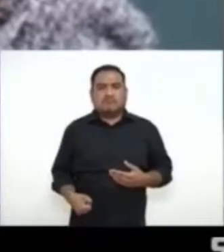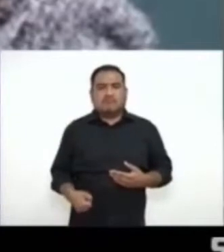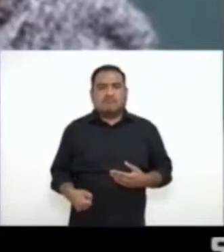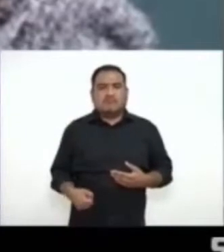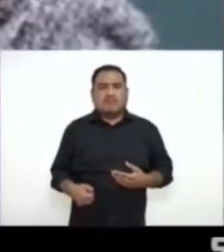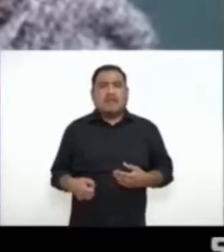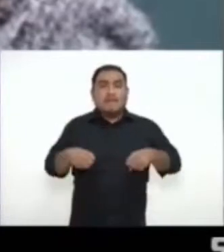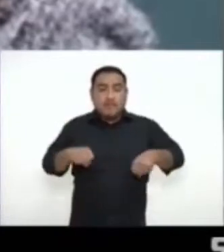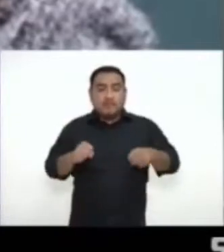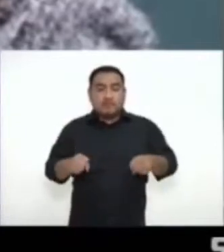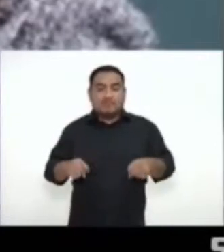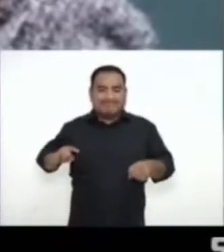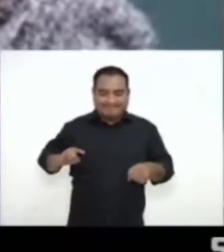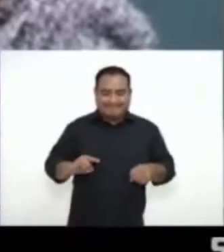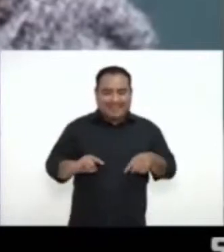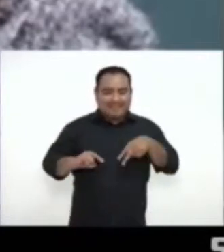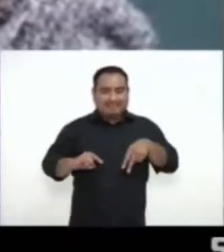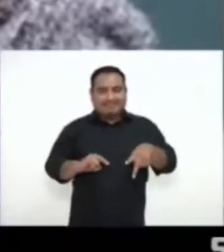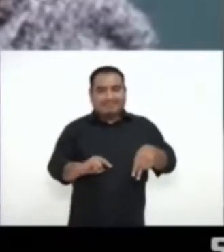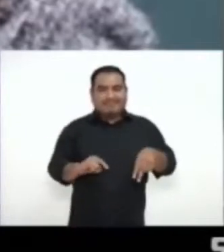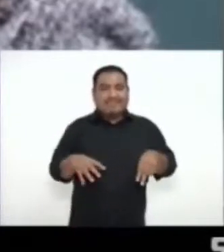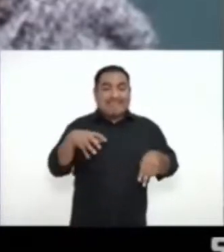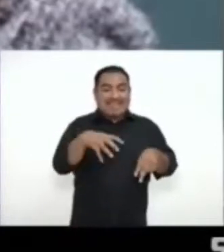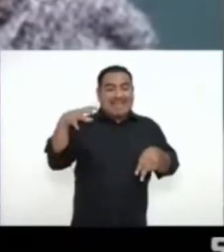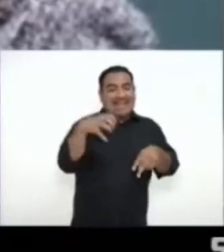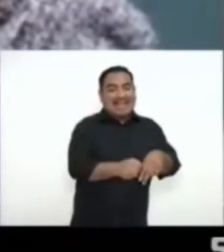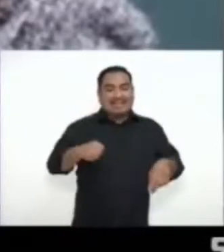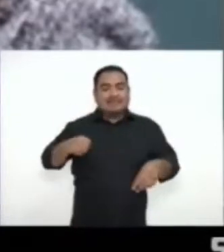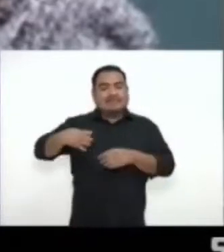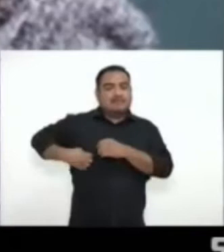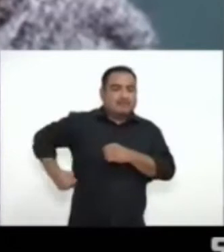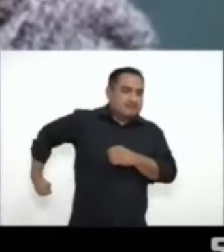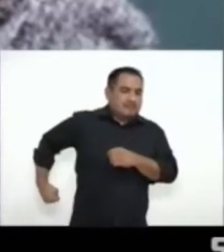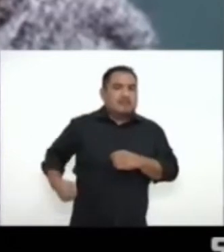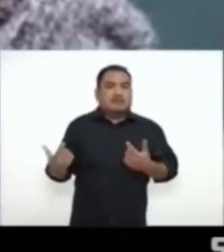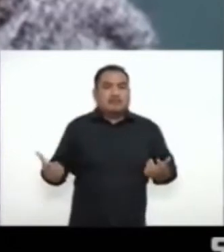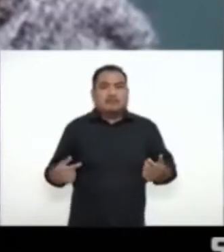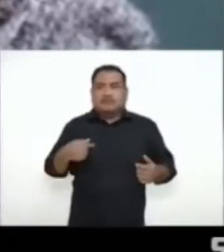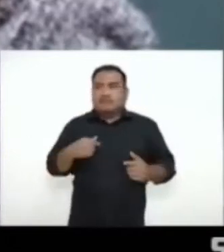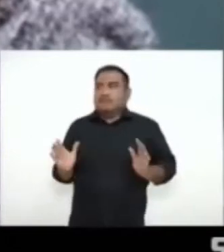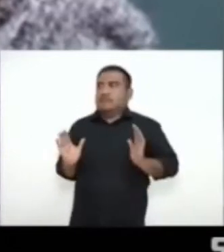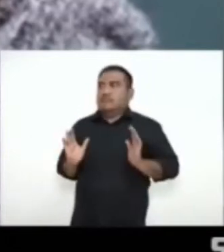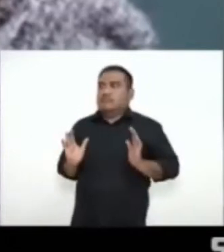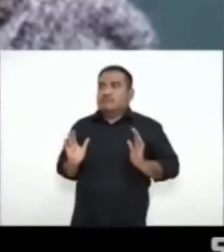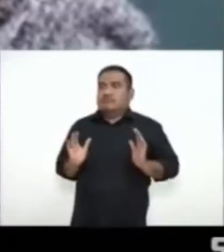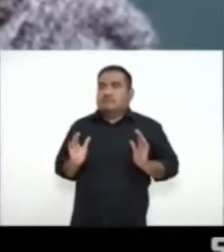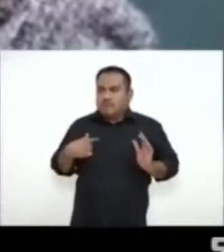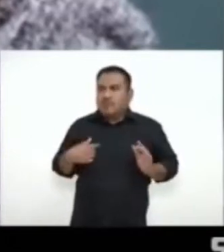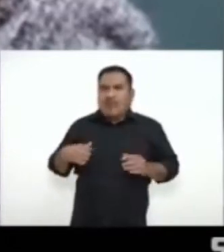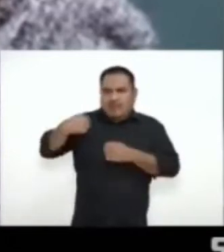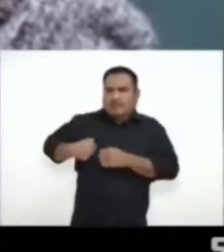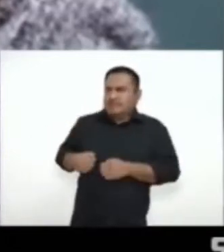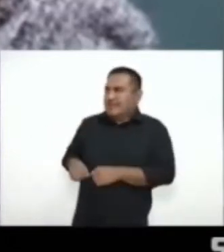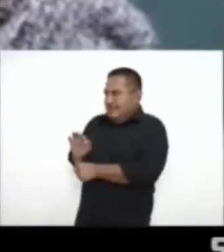una motocicleta y sin más por atrás, jalan la bolsa, yo me caigo, yo trato de agarrar mi